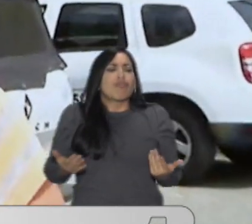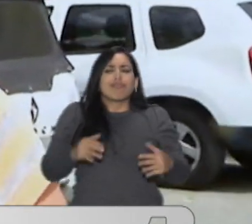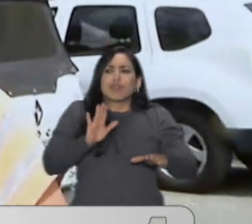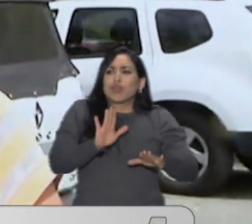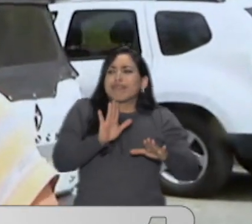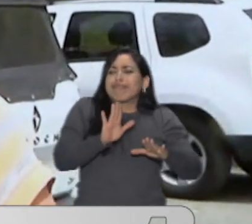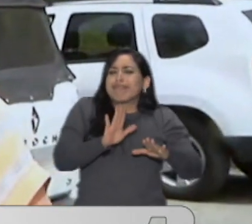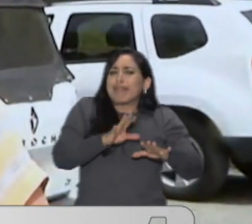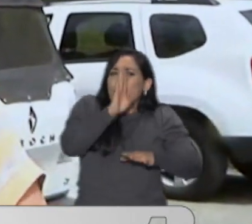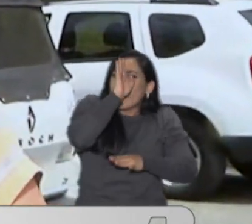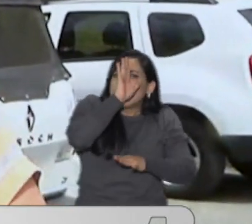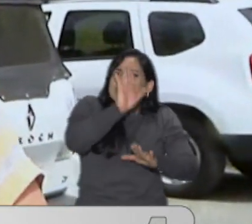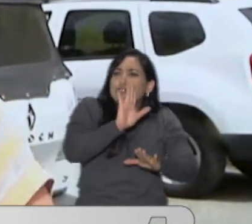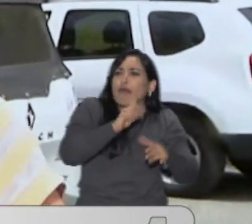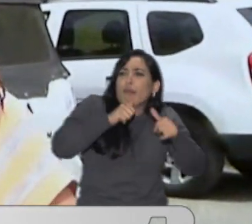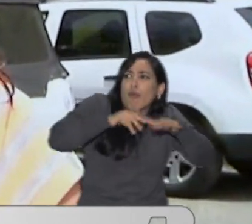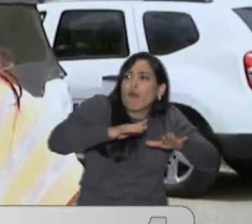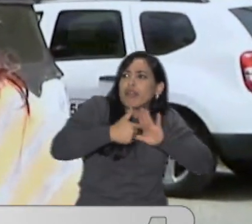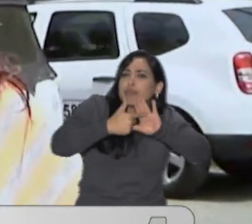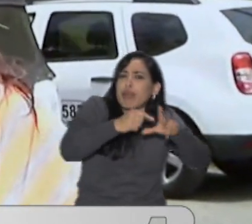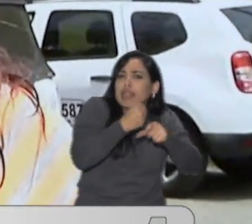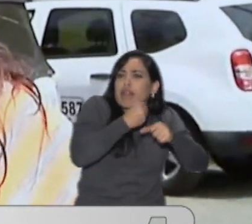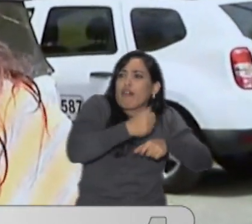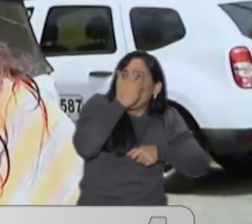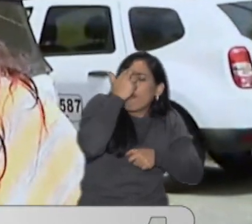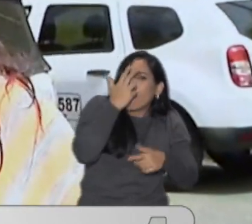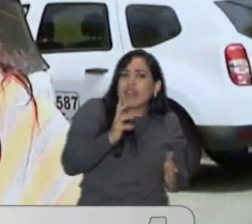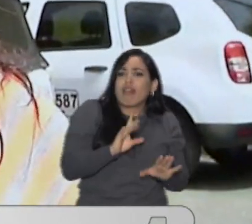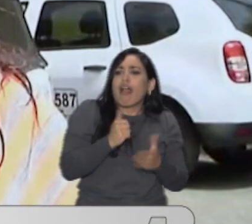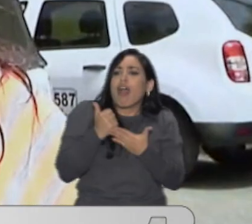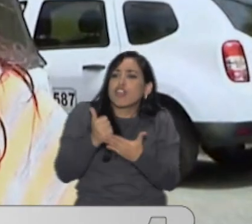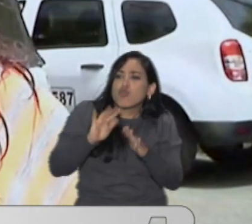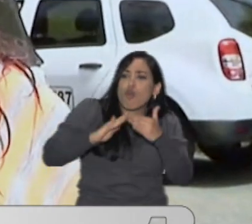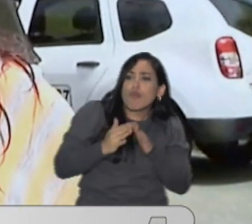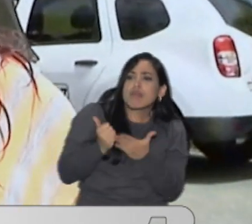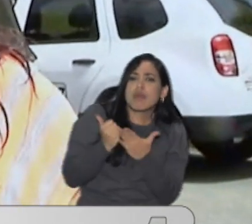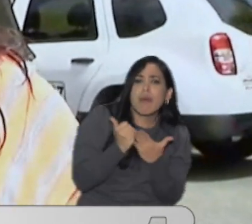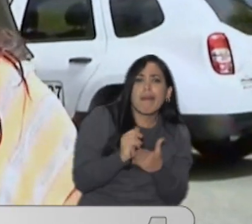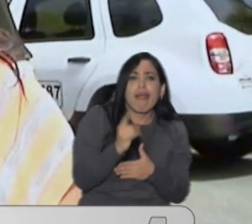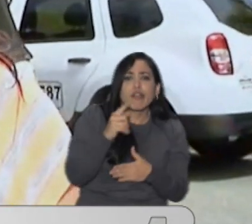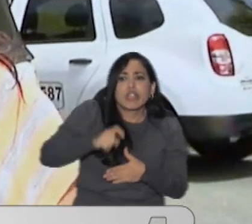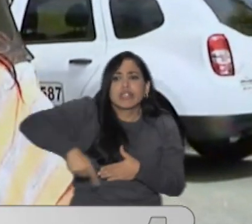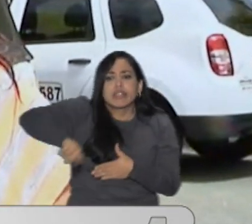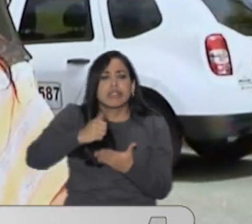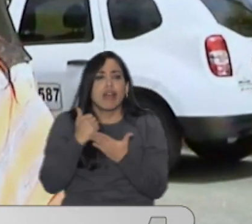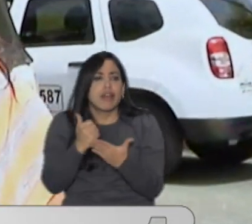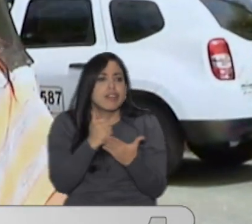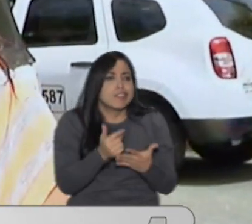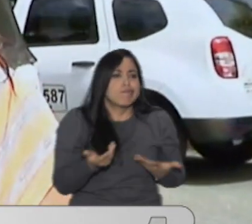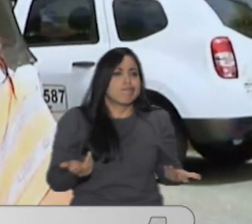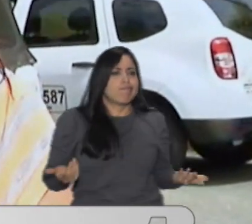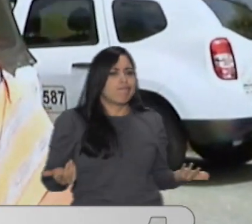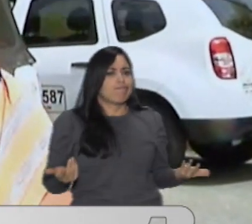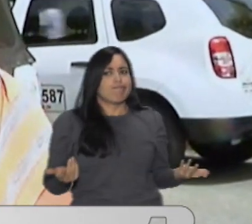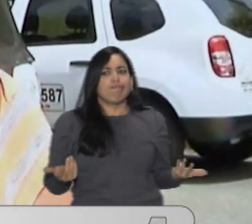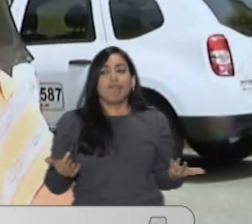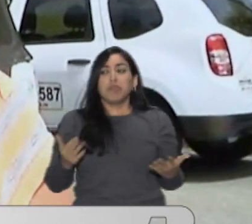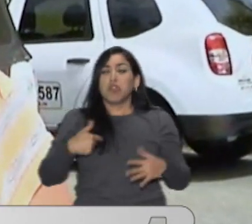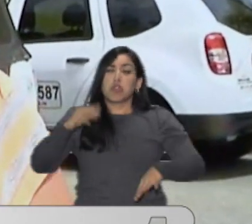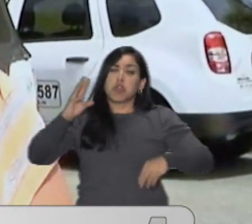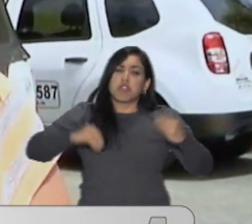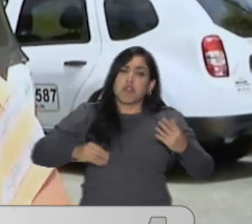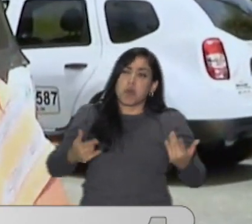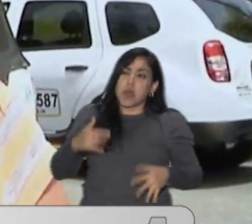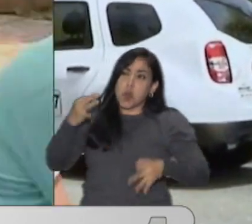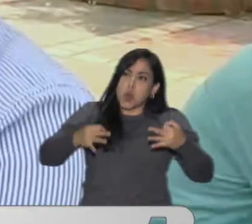trabajo que es público. O sea, le ayudan a la comunidad y bueno, para mí no me